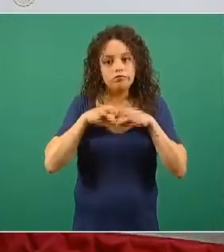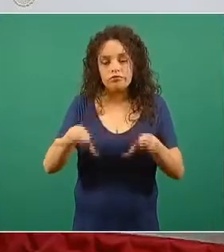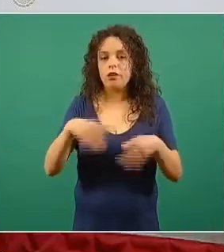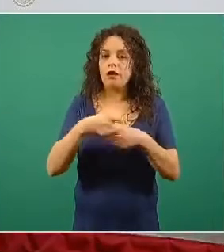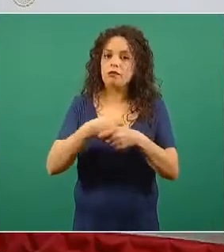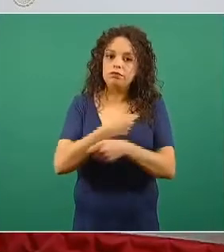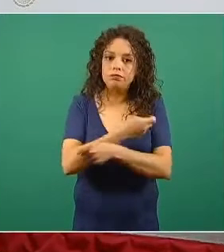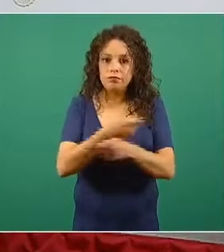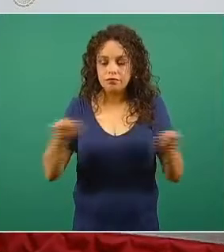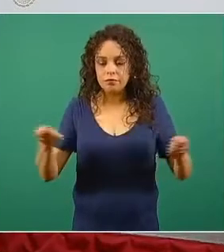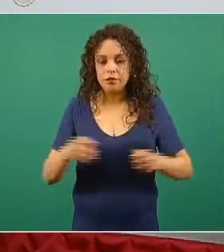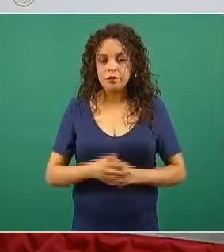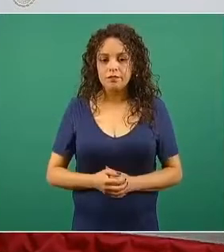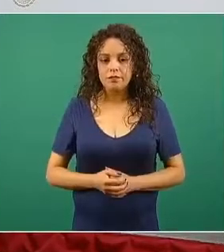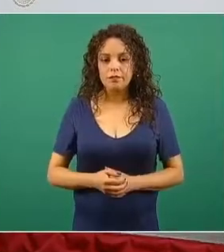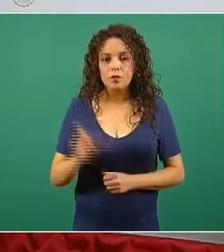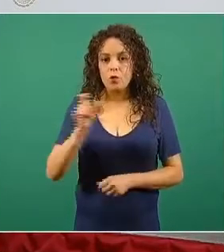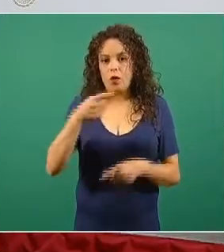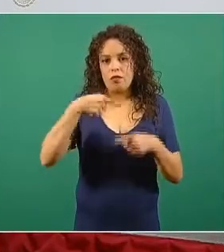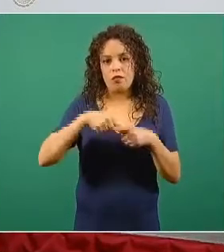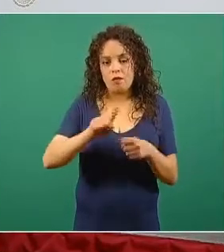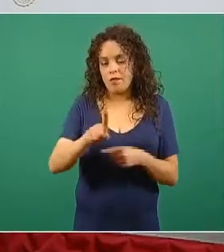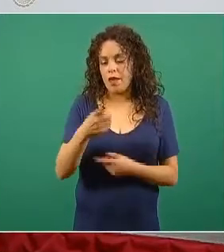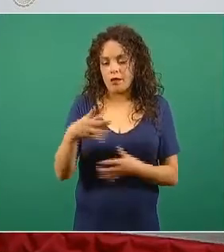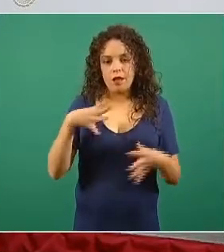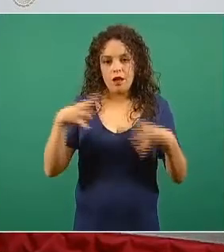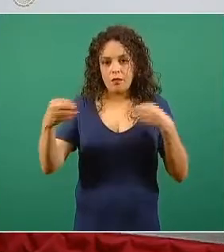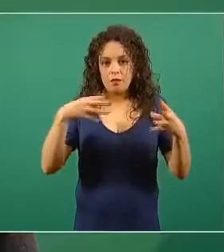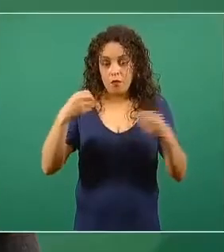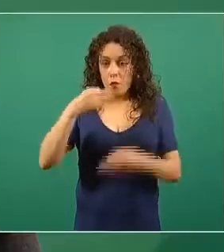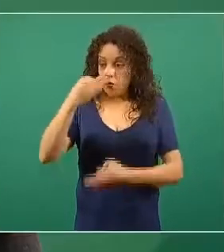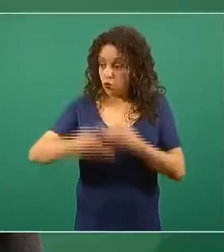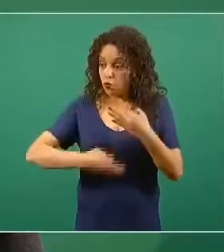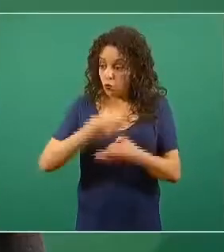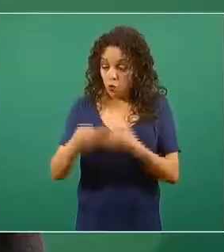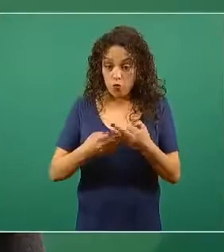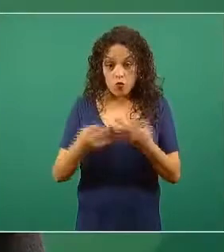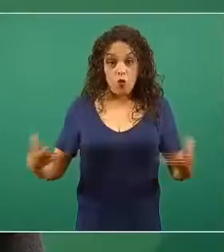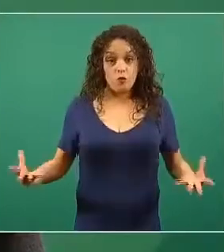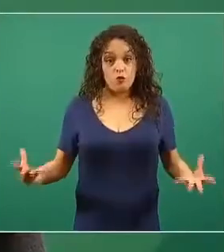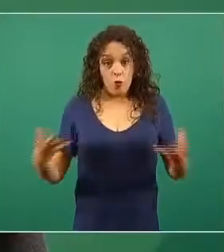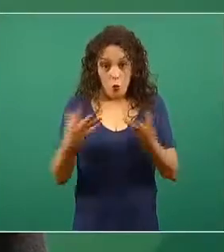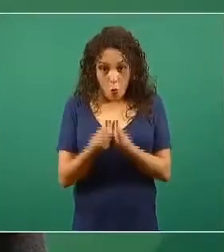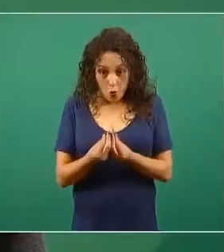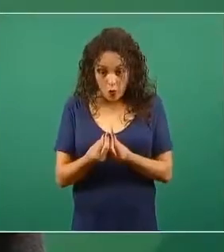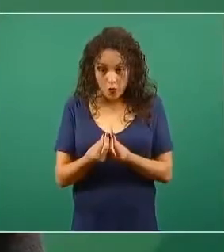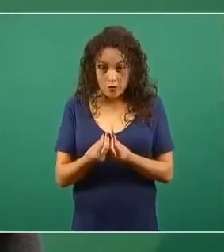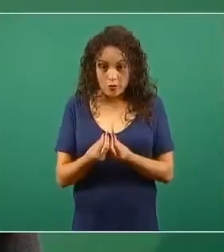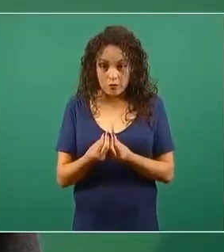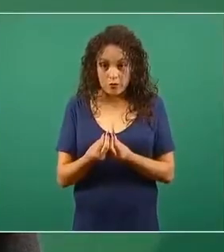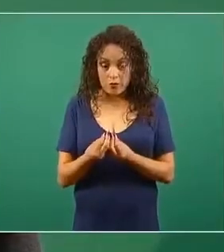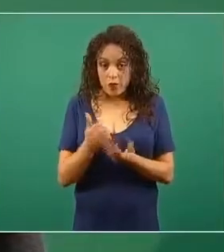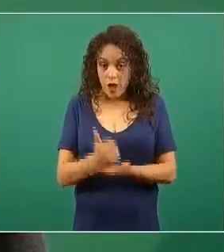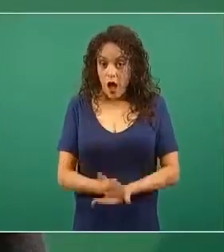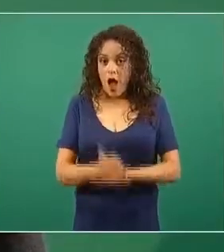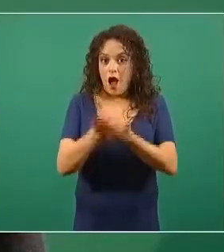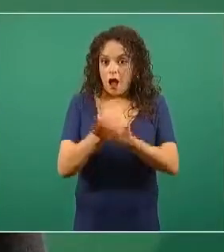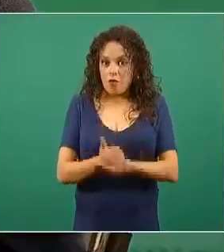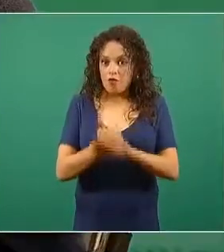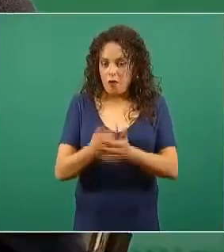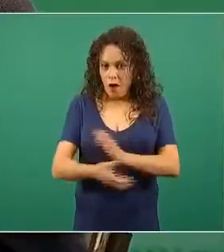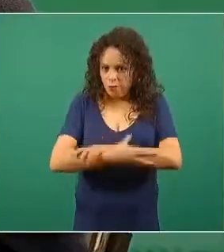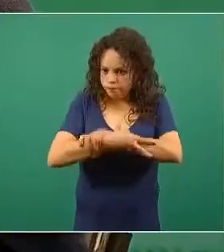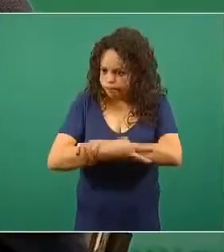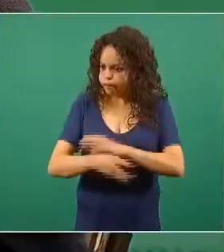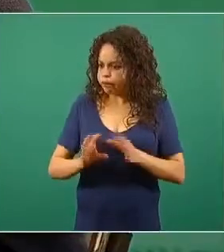constantemente y desde el inicio de la epidemia. Si todos nos sumamos como ciudadanos de la mano o en conjunto o